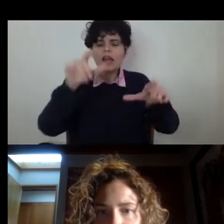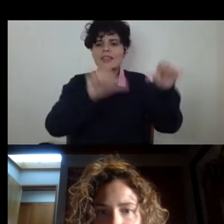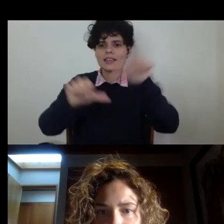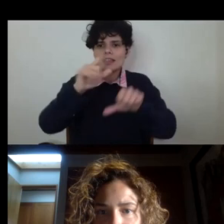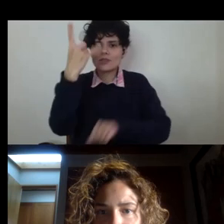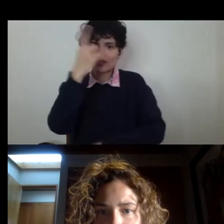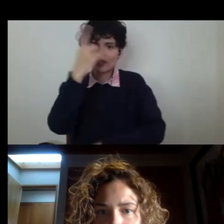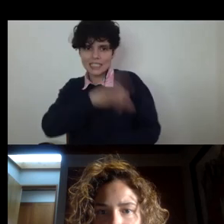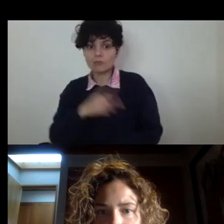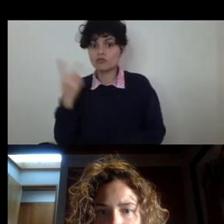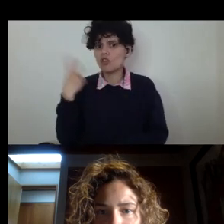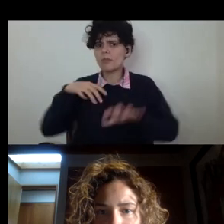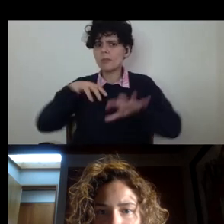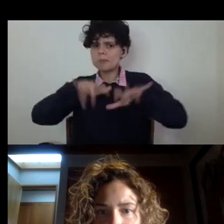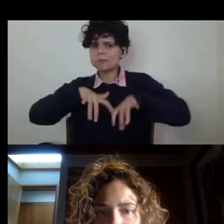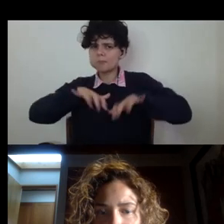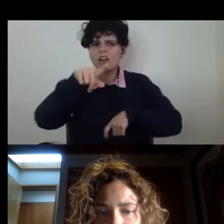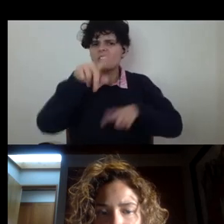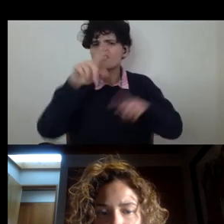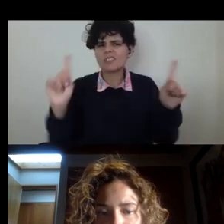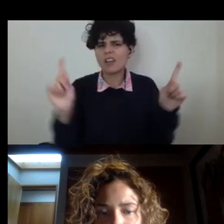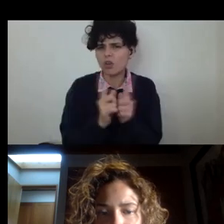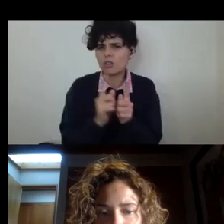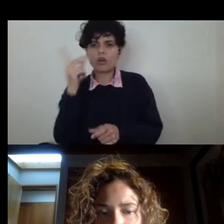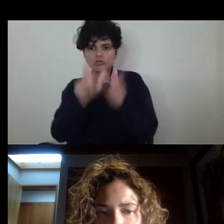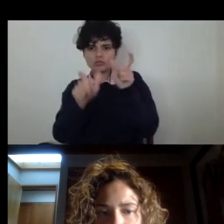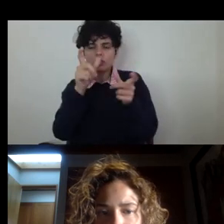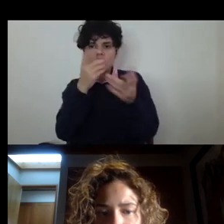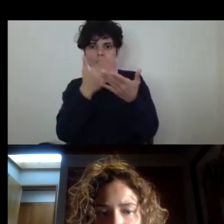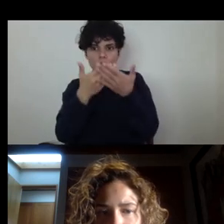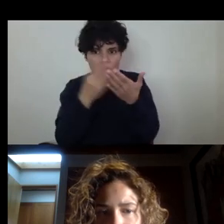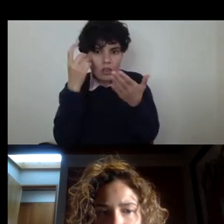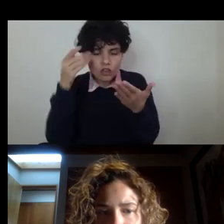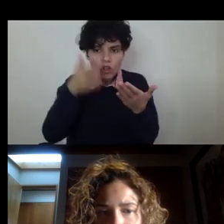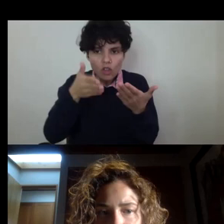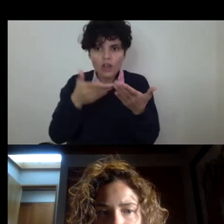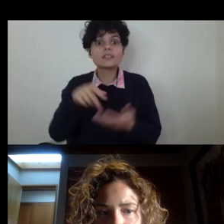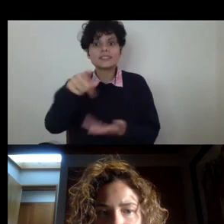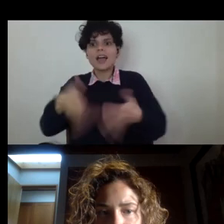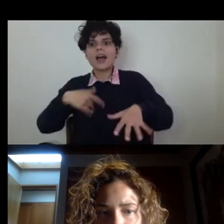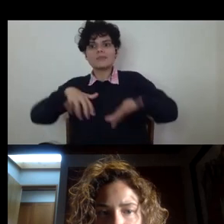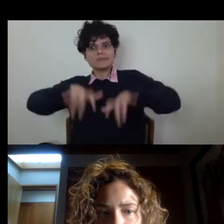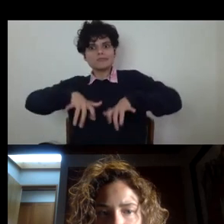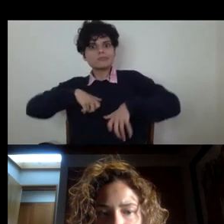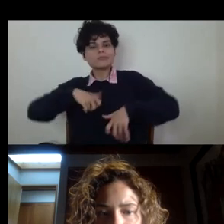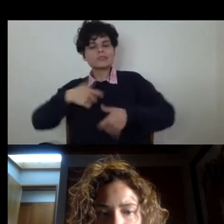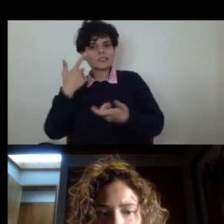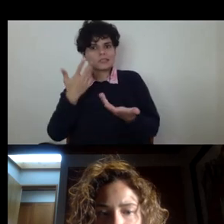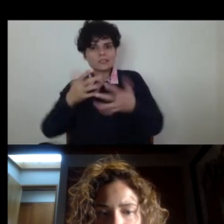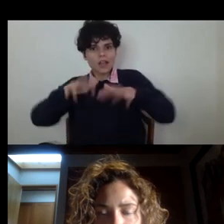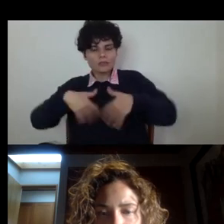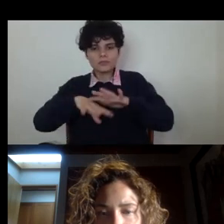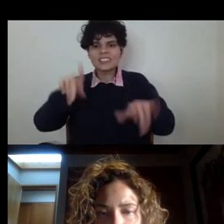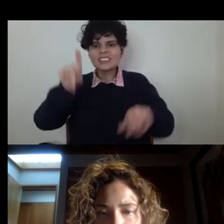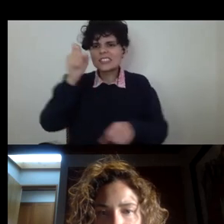nota corta en Nature, bien notable, los dos éramos estudiantes de doctorado y somos los dos autores, Latorre y Hidalgo, de ese trabajo, que es un